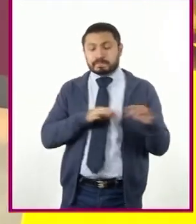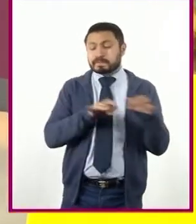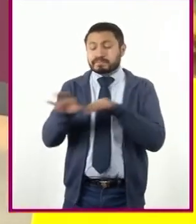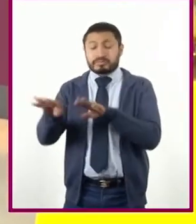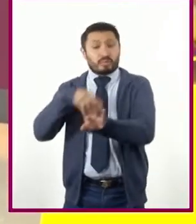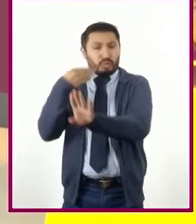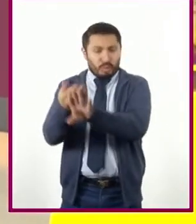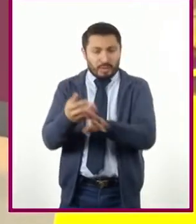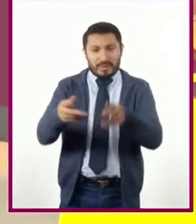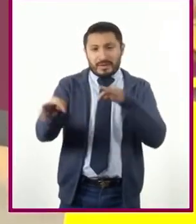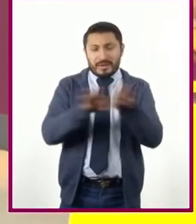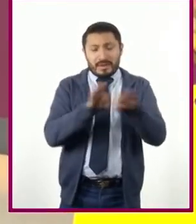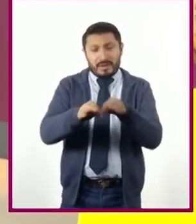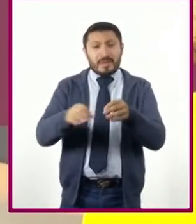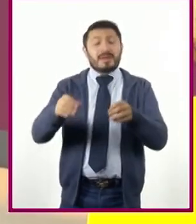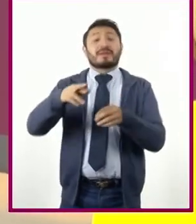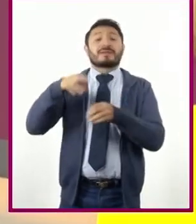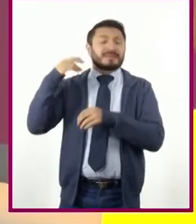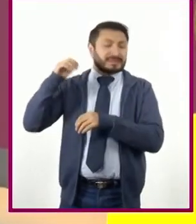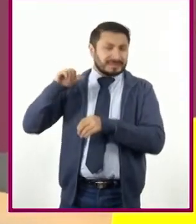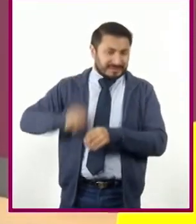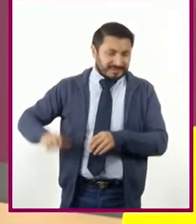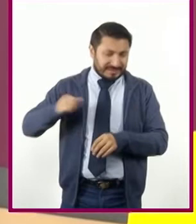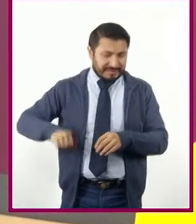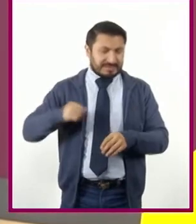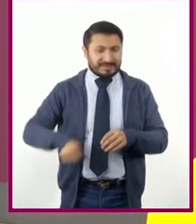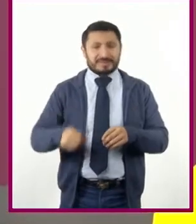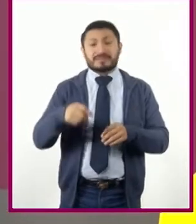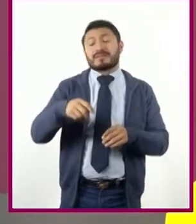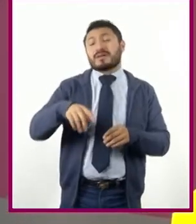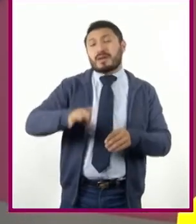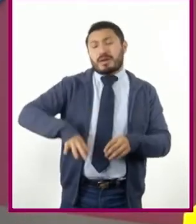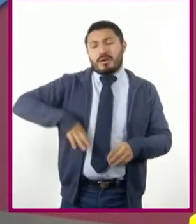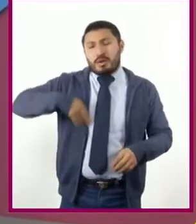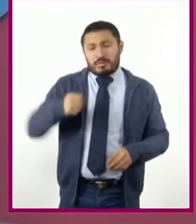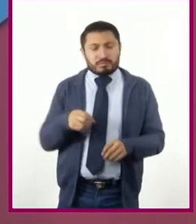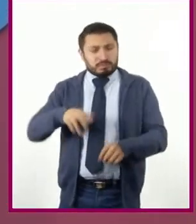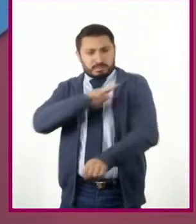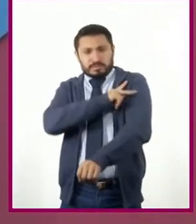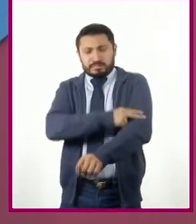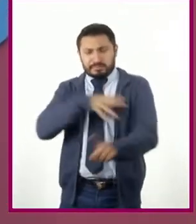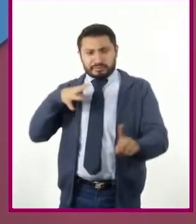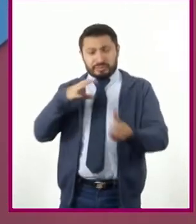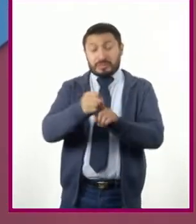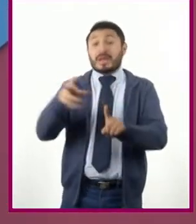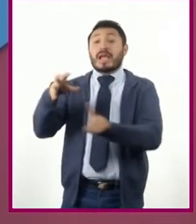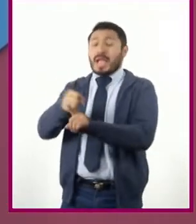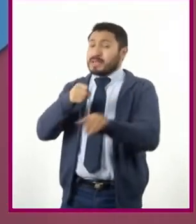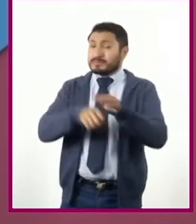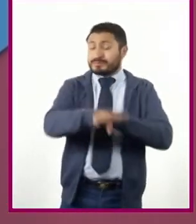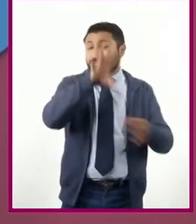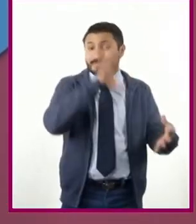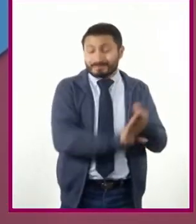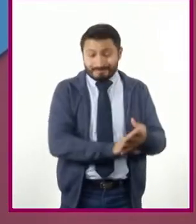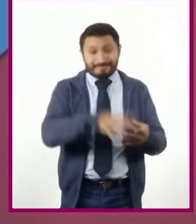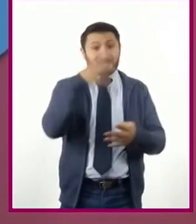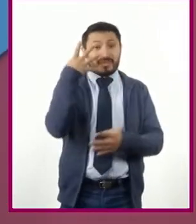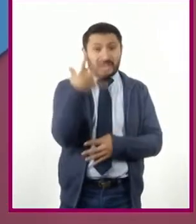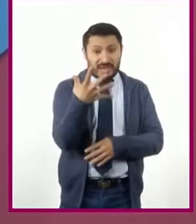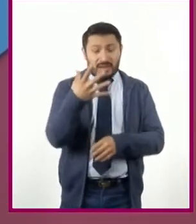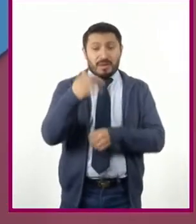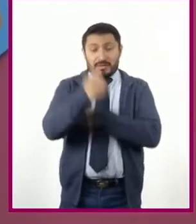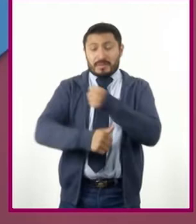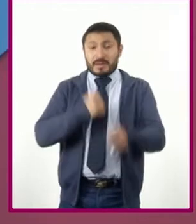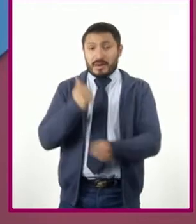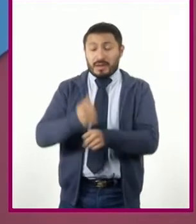obreros socialistas de la República de Weimar. En un intento por tomar el poder, fue arrestado y sentenciado a 5 años de